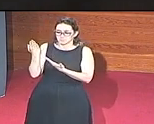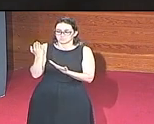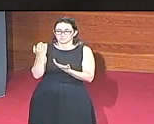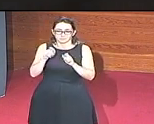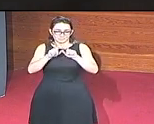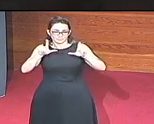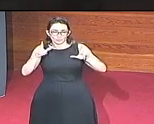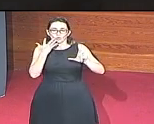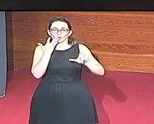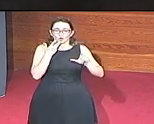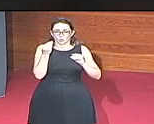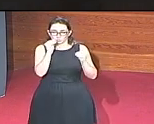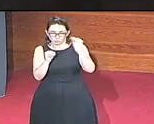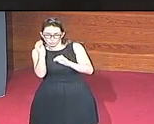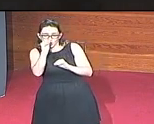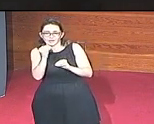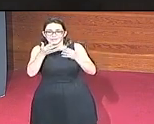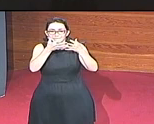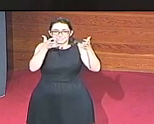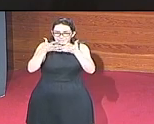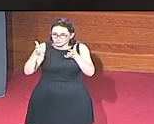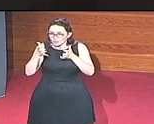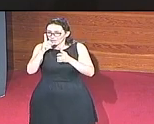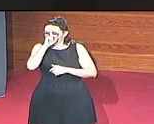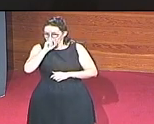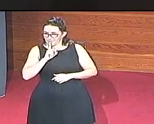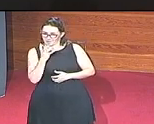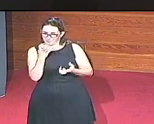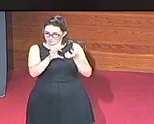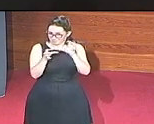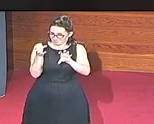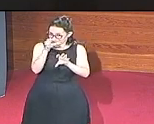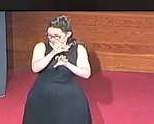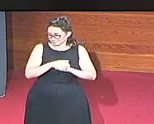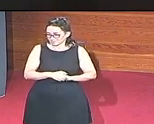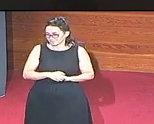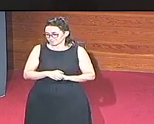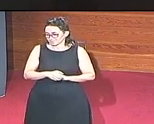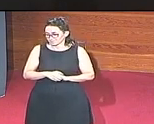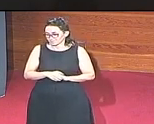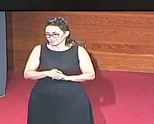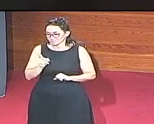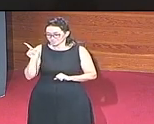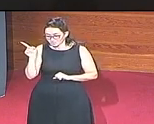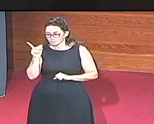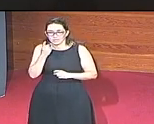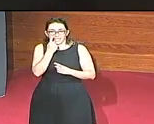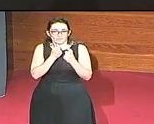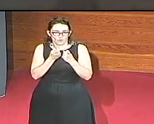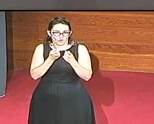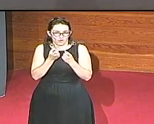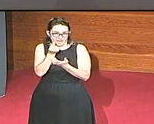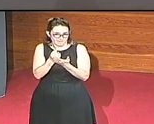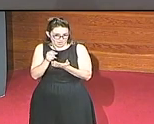muy coloridas con textos e imágenes pero esto es no es infografía aparece la primera página de google